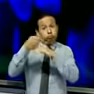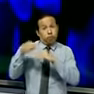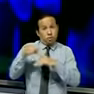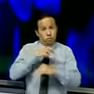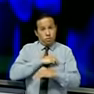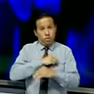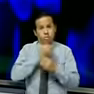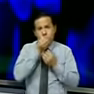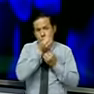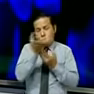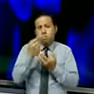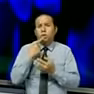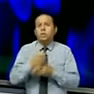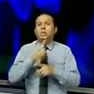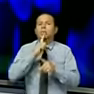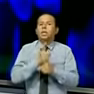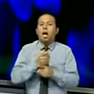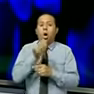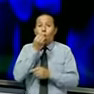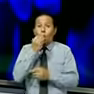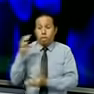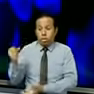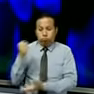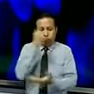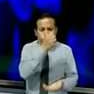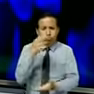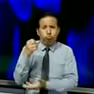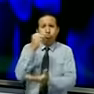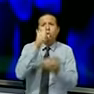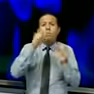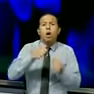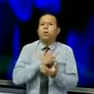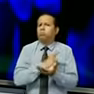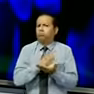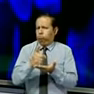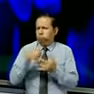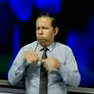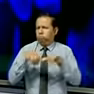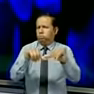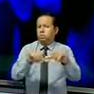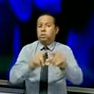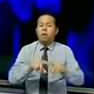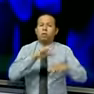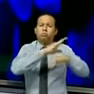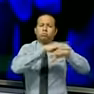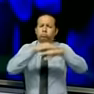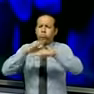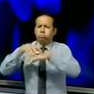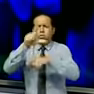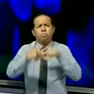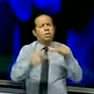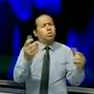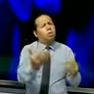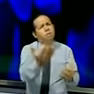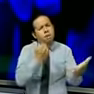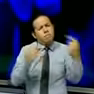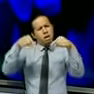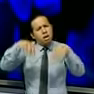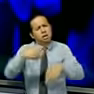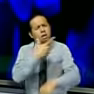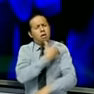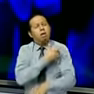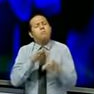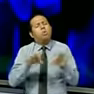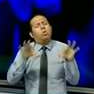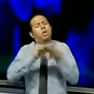que la entrega de kits alimenticios continúe por una semana más y exhorta a los ciudadanos a que su asistencia sea motivada por el